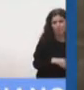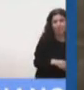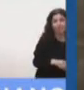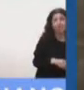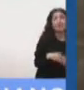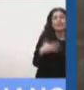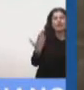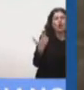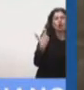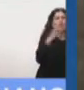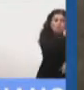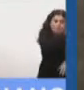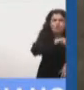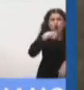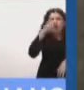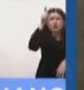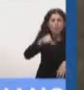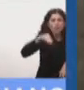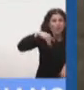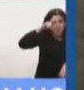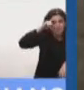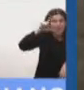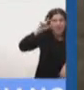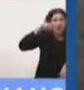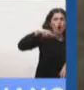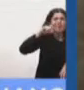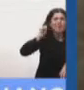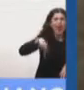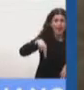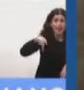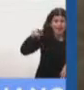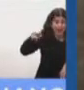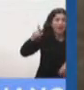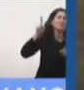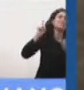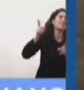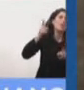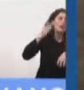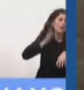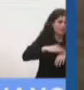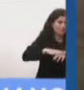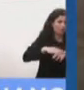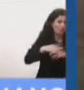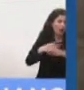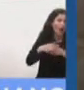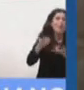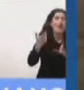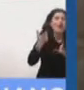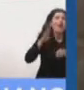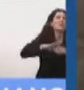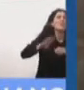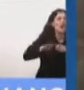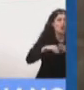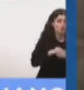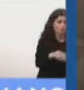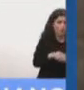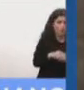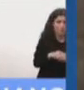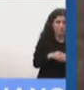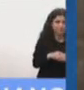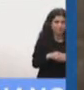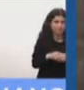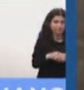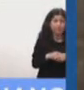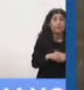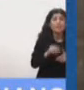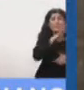sigue. Después se va a tratar en la modificación a la ley de alquileres, que hay que ver si vuelve de nuevo a diputados, porque aquí probablemente se